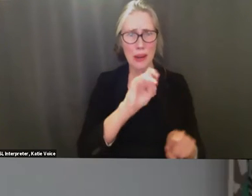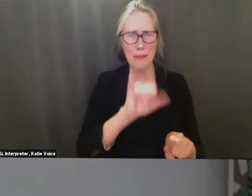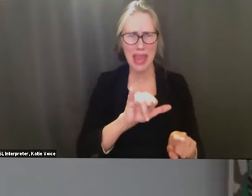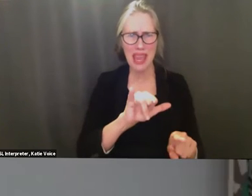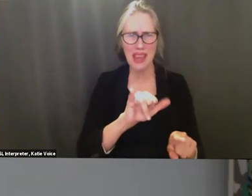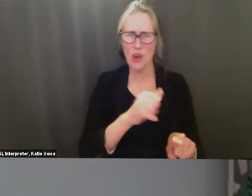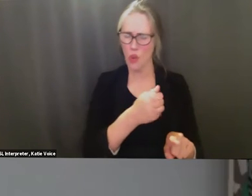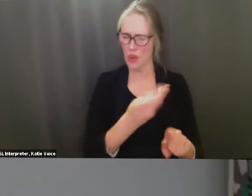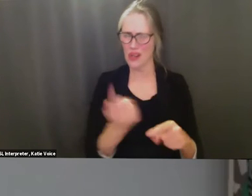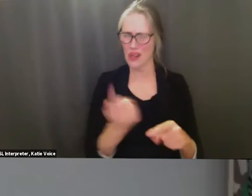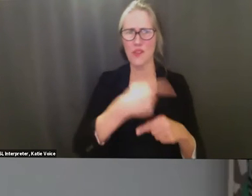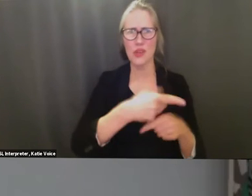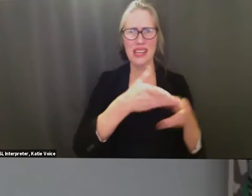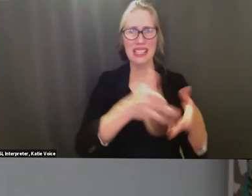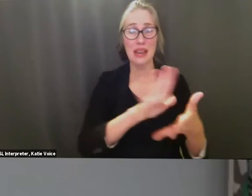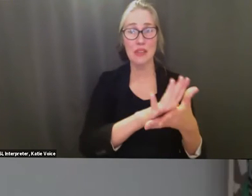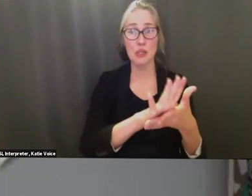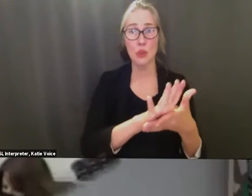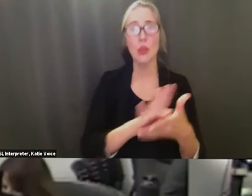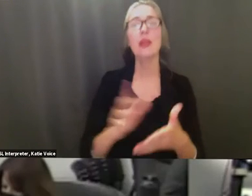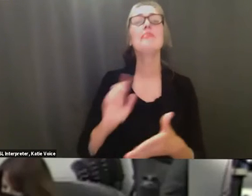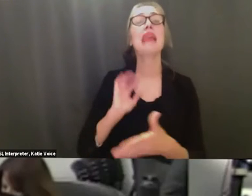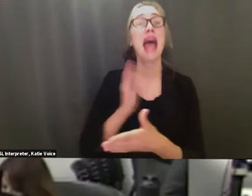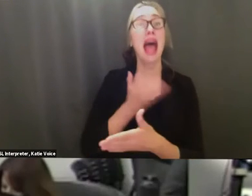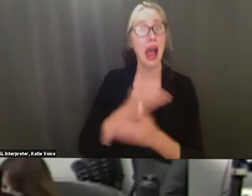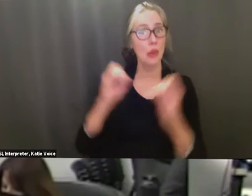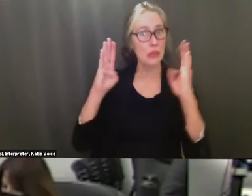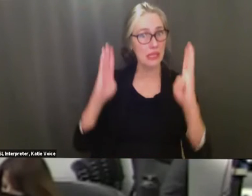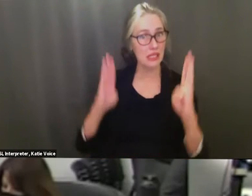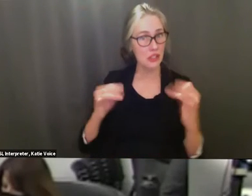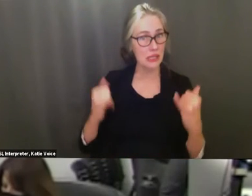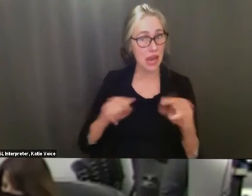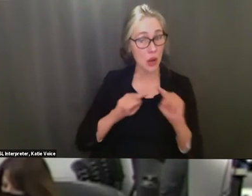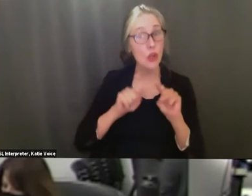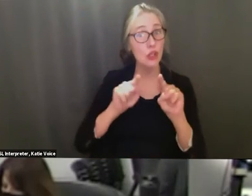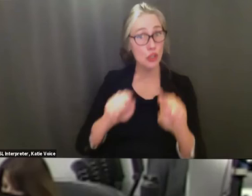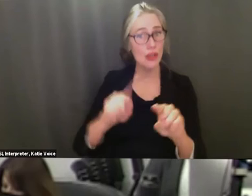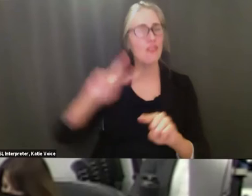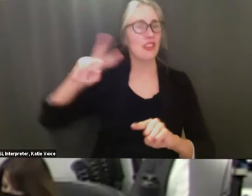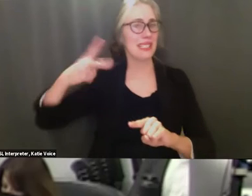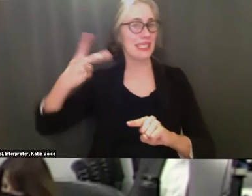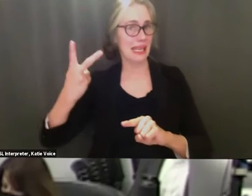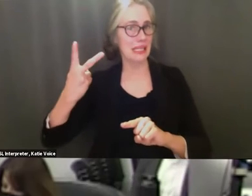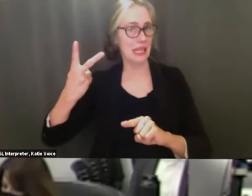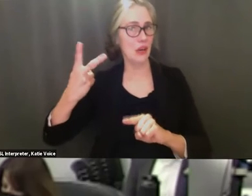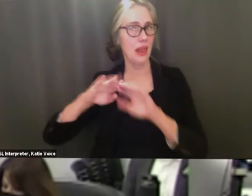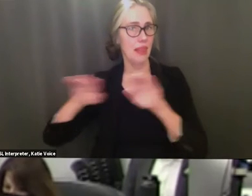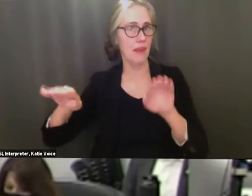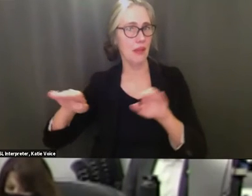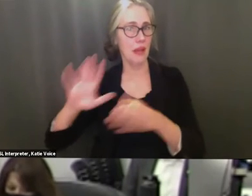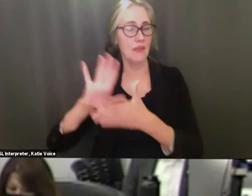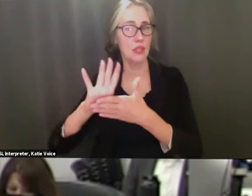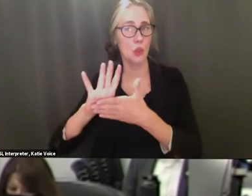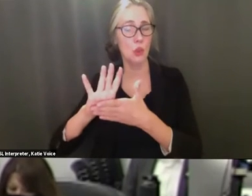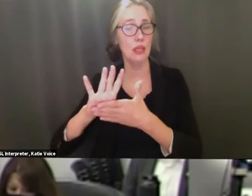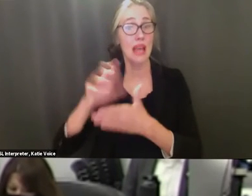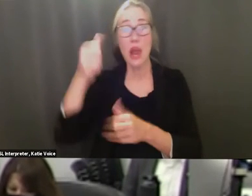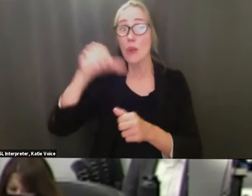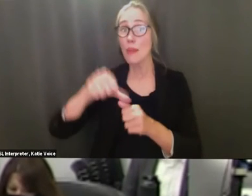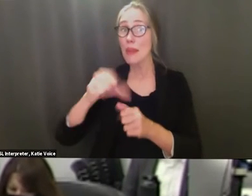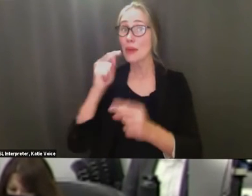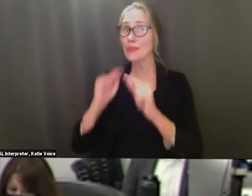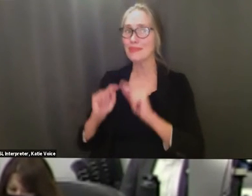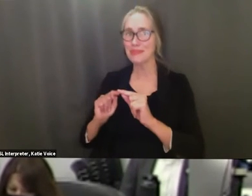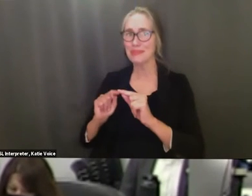nuestros maestros están listos en estos últimos días de la escuela. Esos son maestros de secundaria y preparatoria de los que estoy hablando. Y recordemos